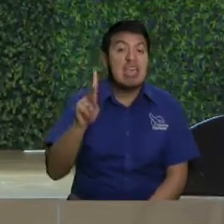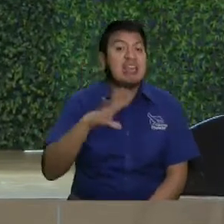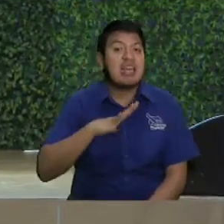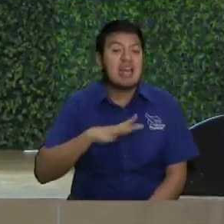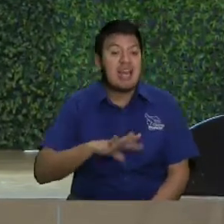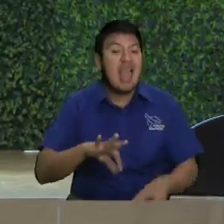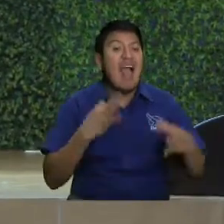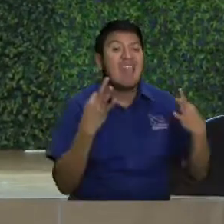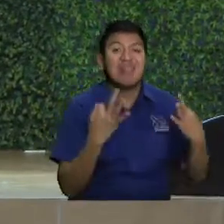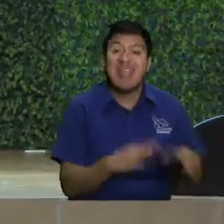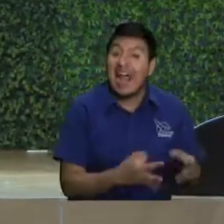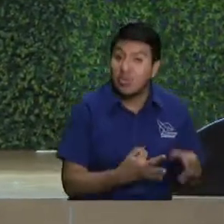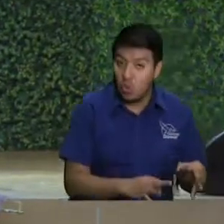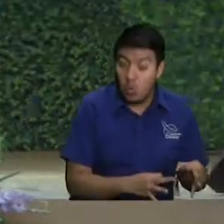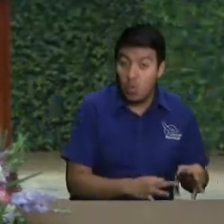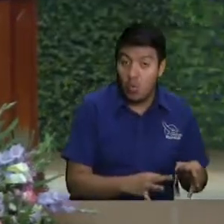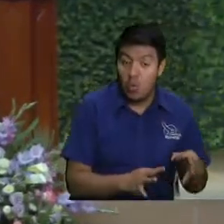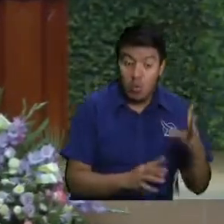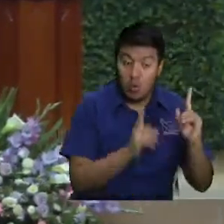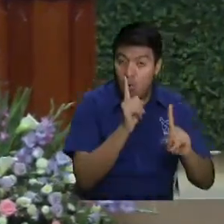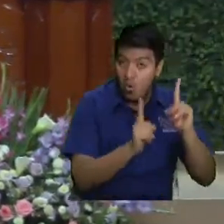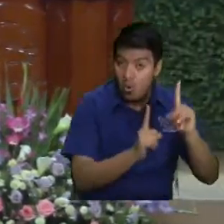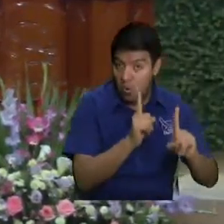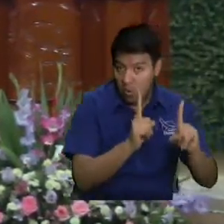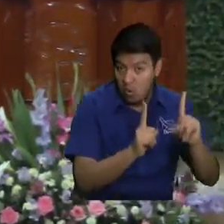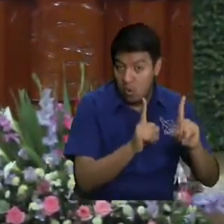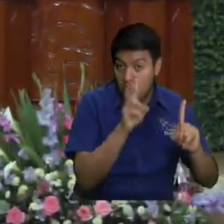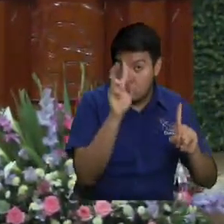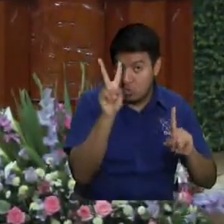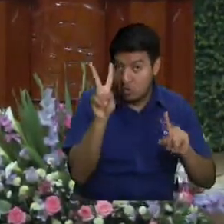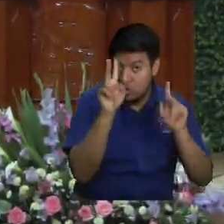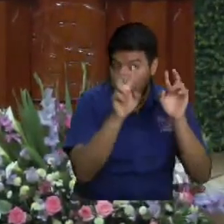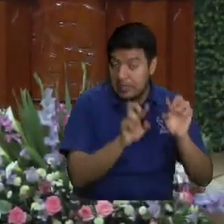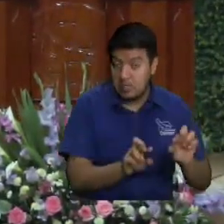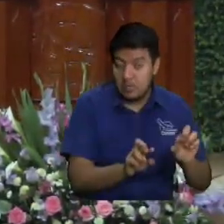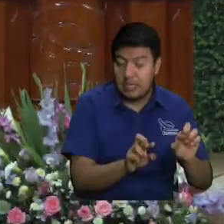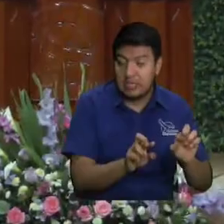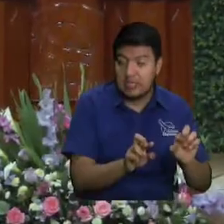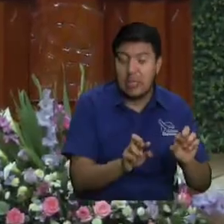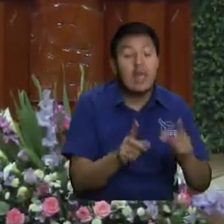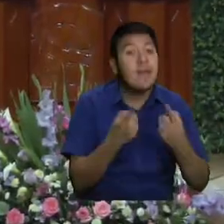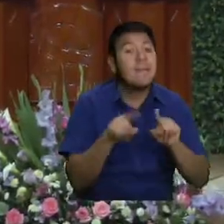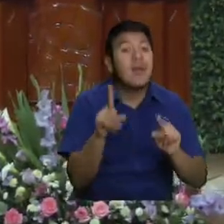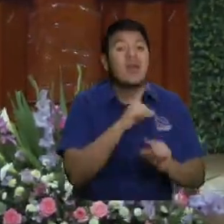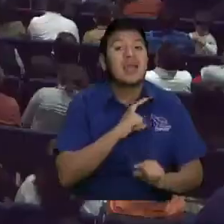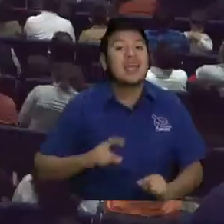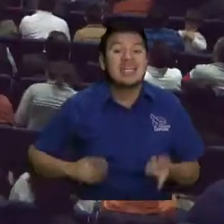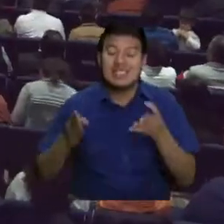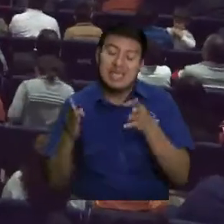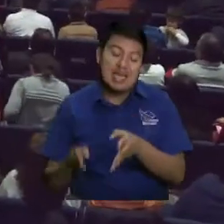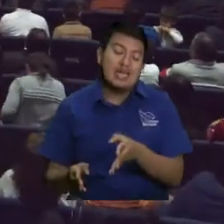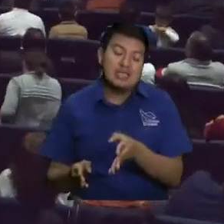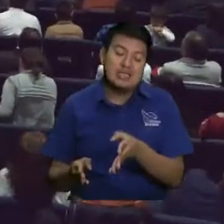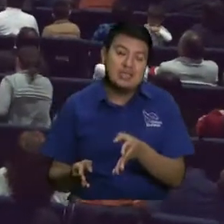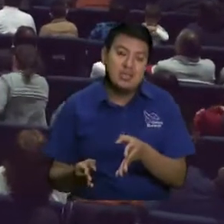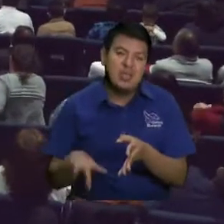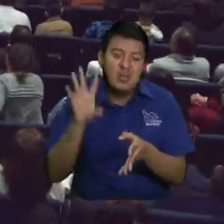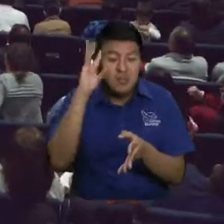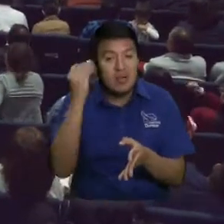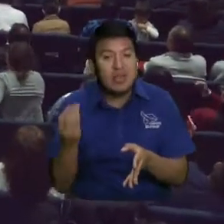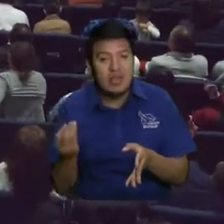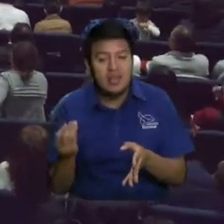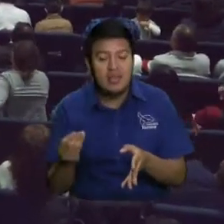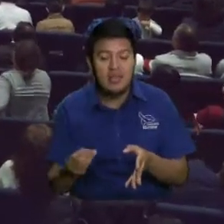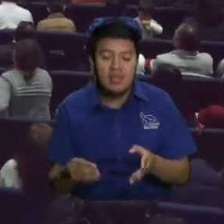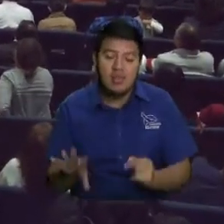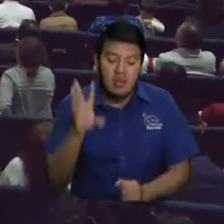usted va a querer que llegue su pastor a bendecirlos. Y él va a querer que otro le llegue a echar